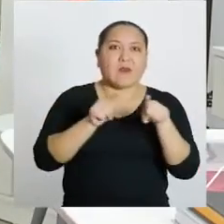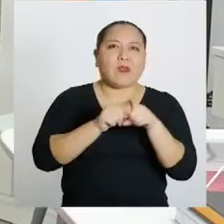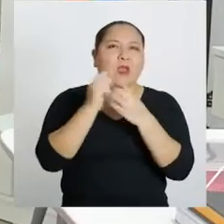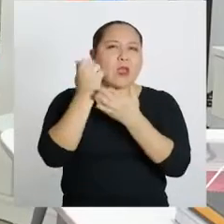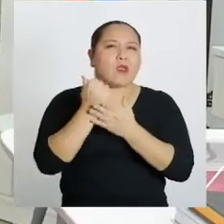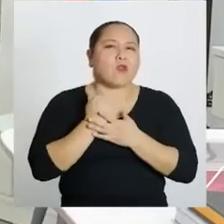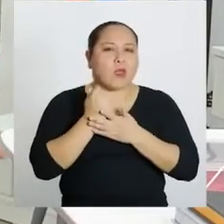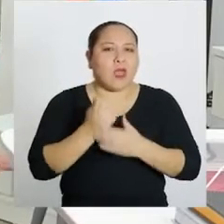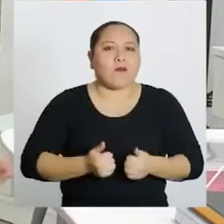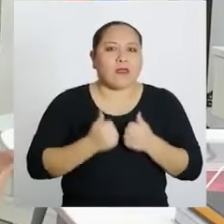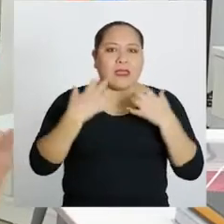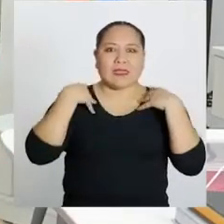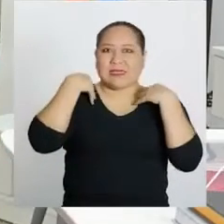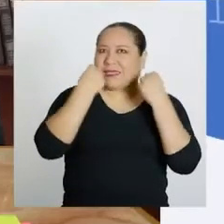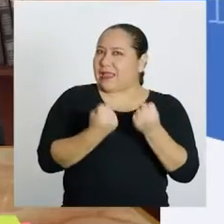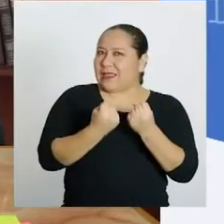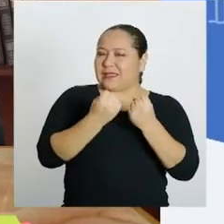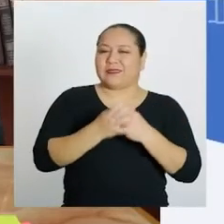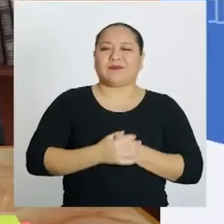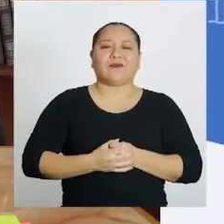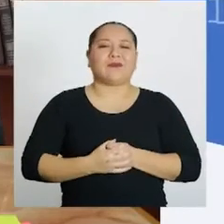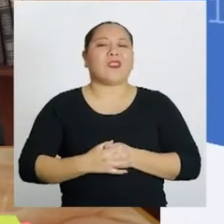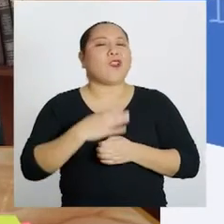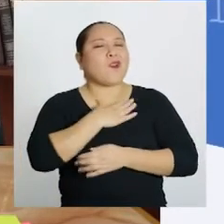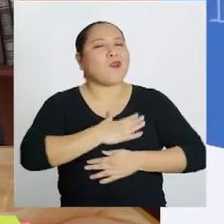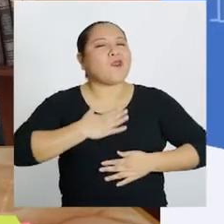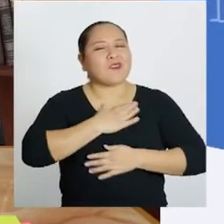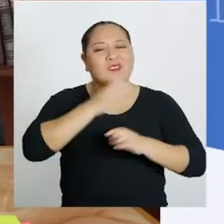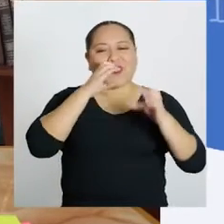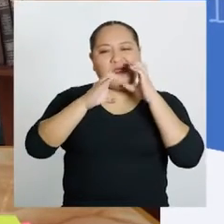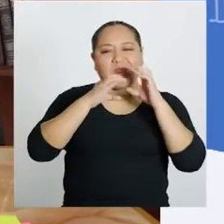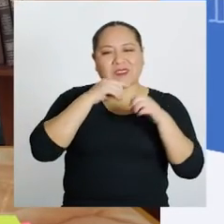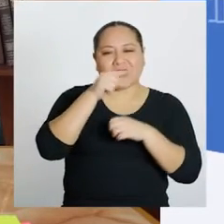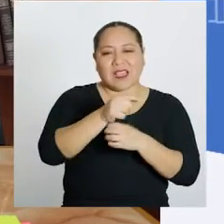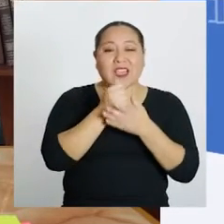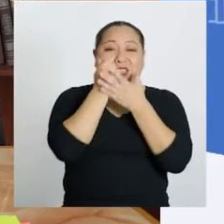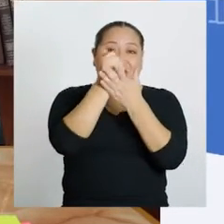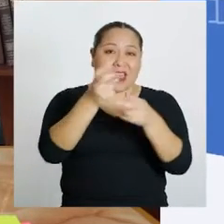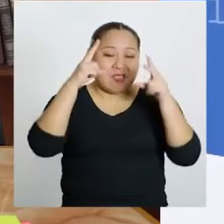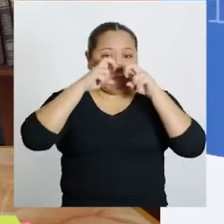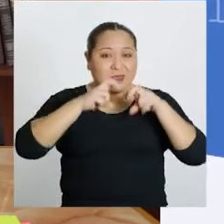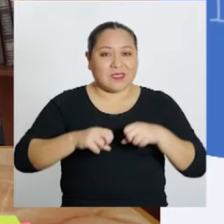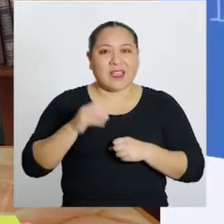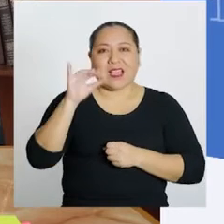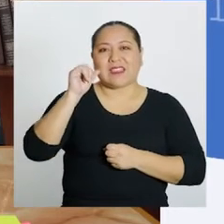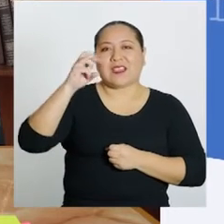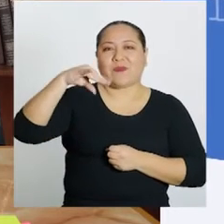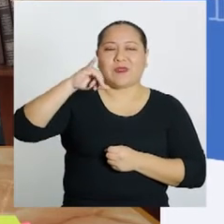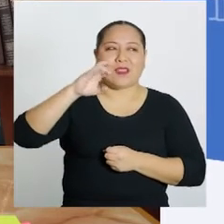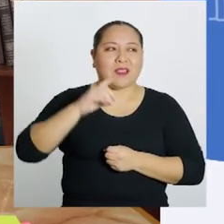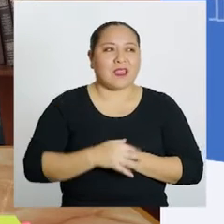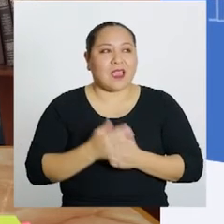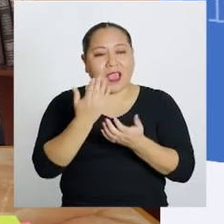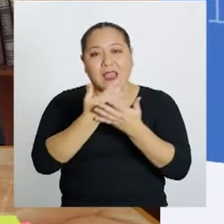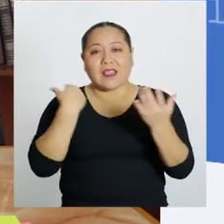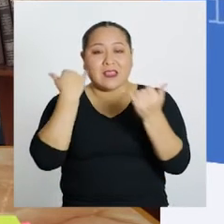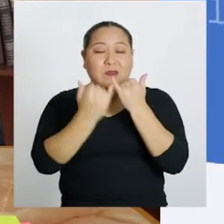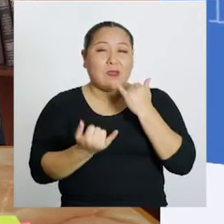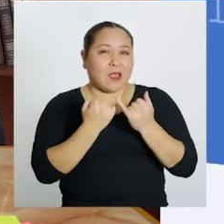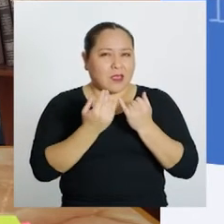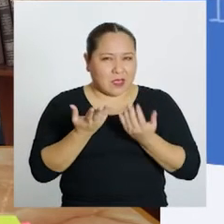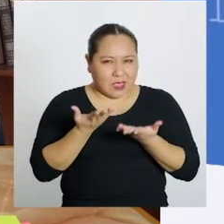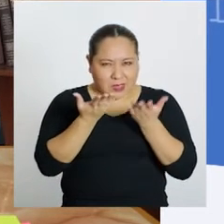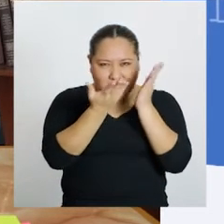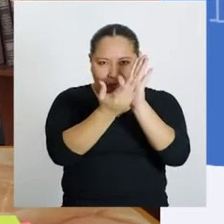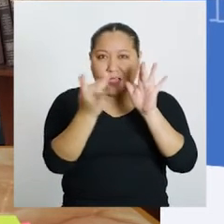tener vidas más saludables. Un gusto conversar y ayudarte a investigar, Yamile. Antes de irme, quería dejarte con